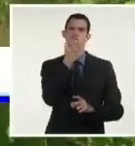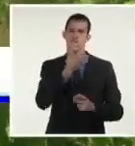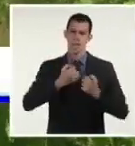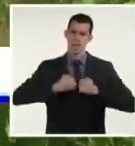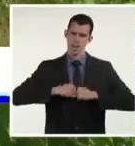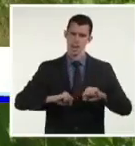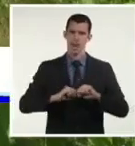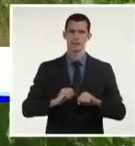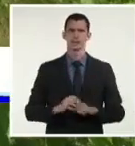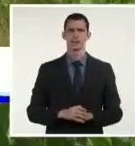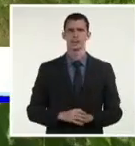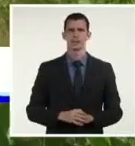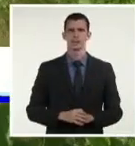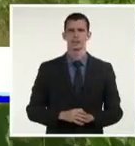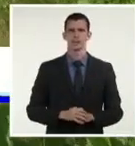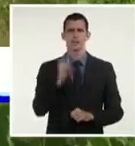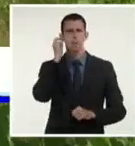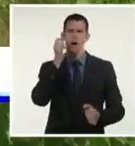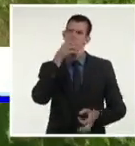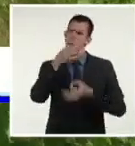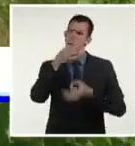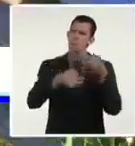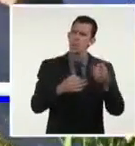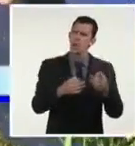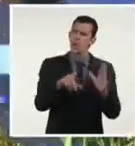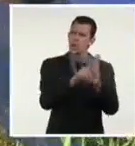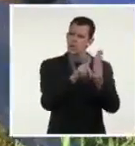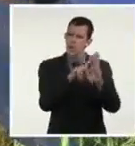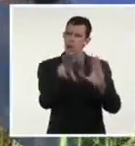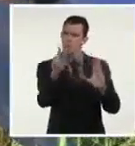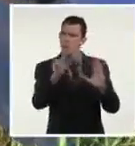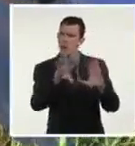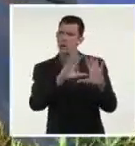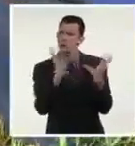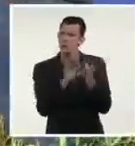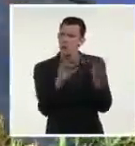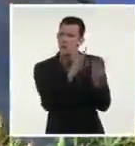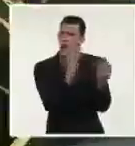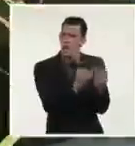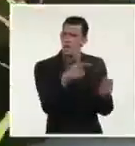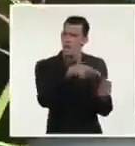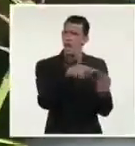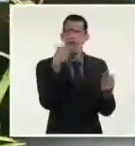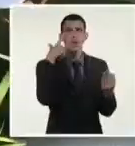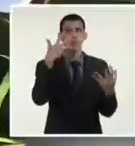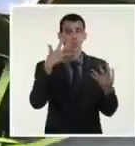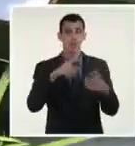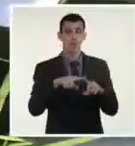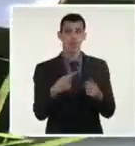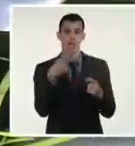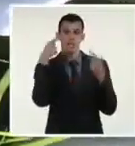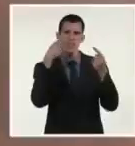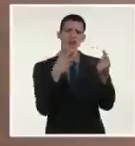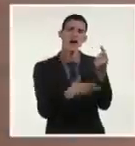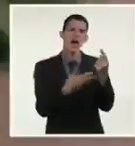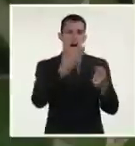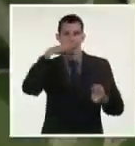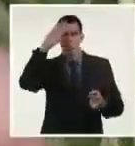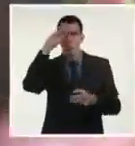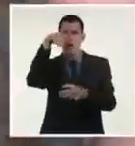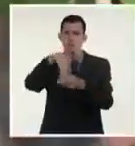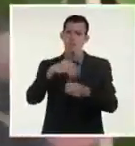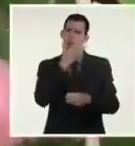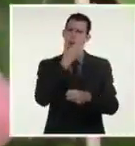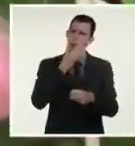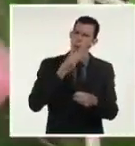nuestros niños, en el cual también vemos a nuestros abuelos, a nuestros padres. La recogida de Sacha Inchi para la elaboración de medicamentos en áreas de